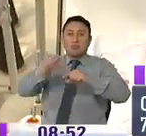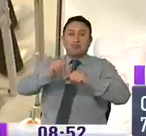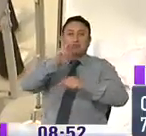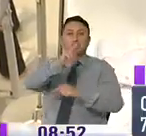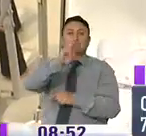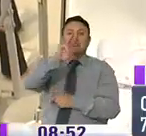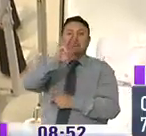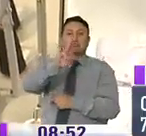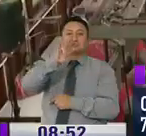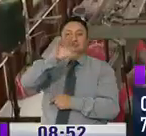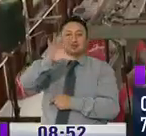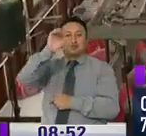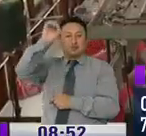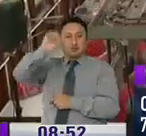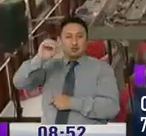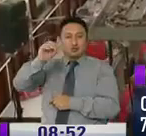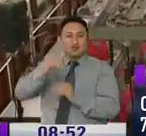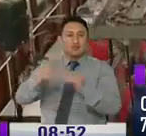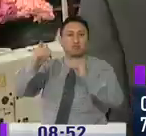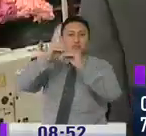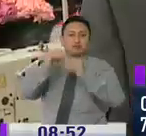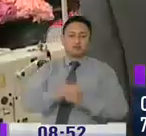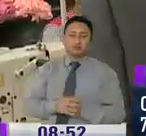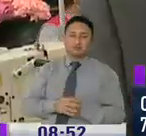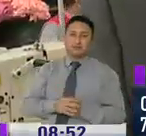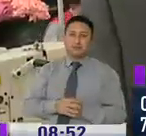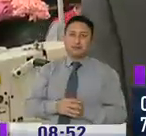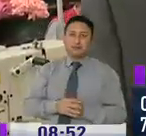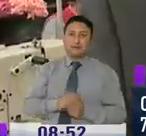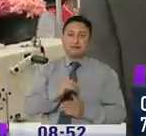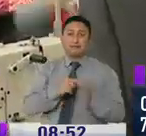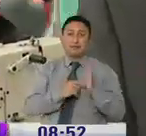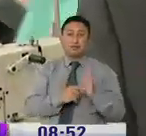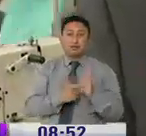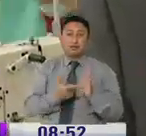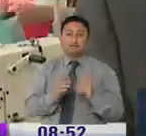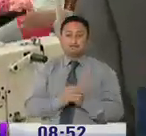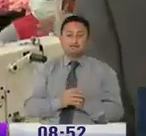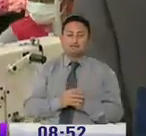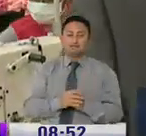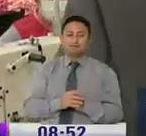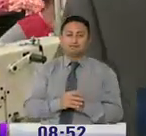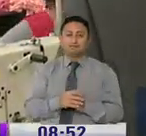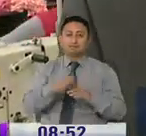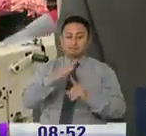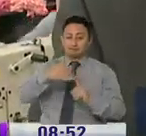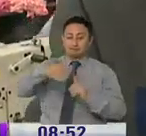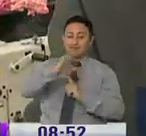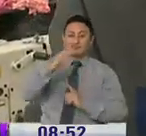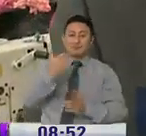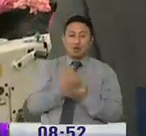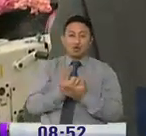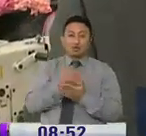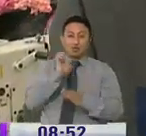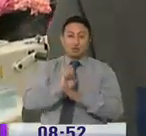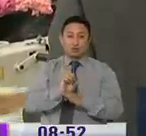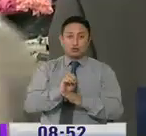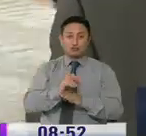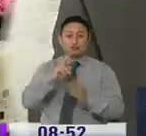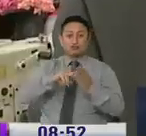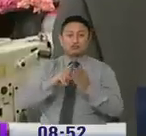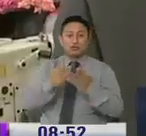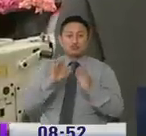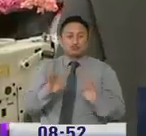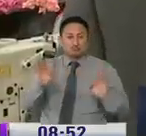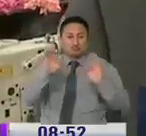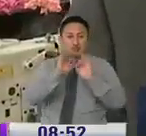75% más de créditos que el año pasado. Y eso refleja obviamente que el entorno económico del país es